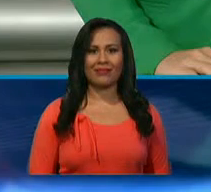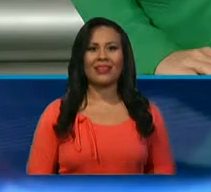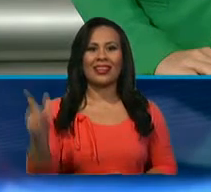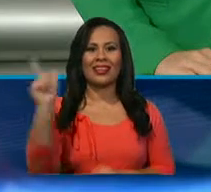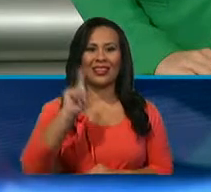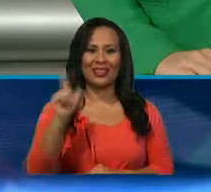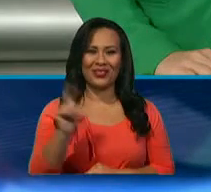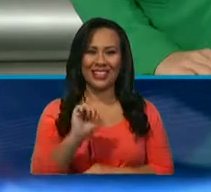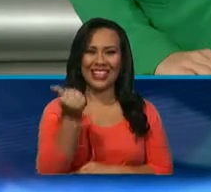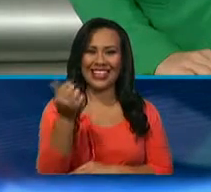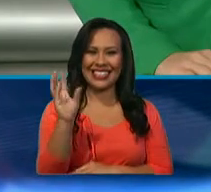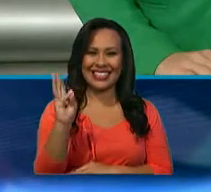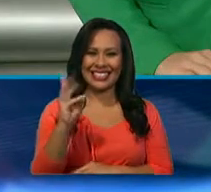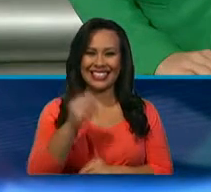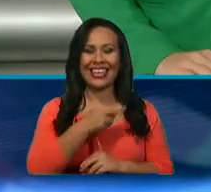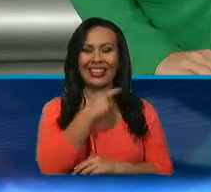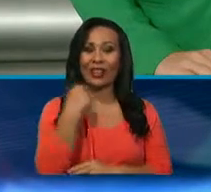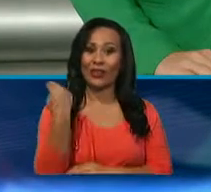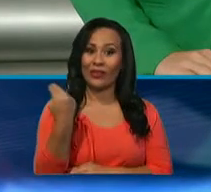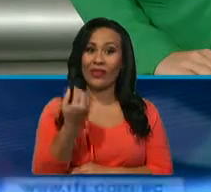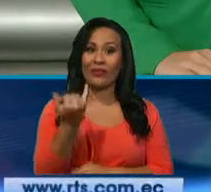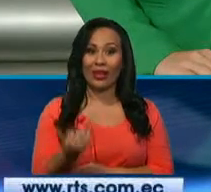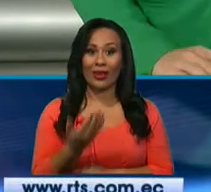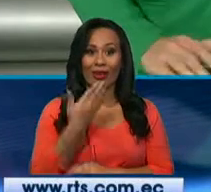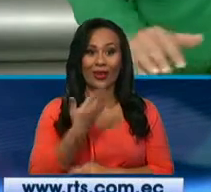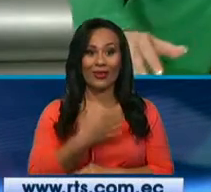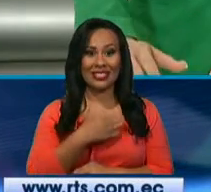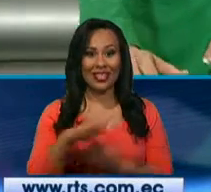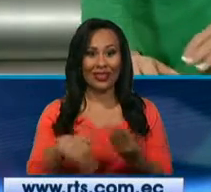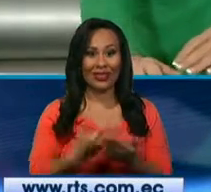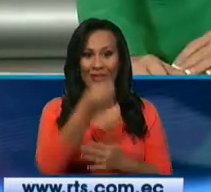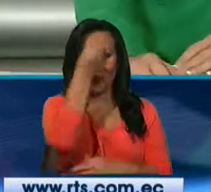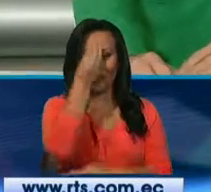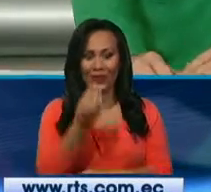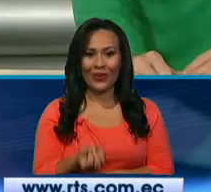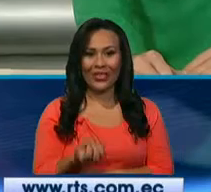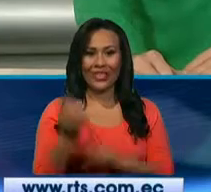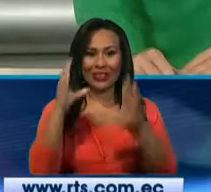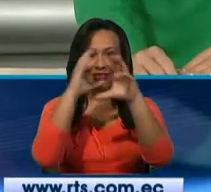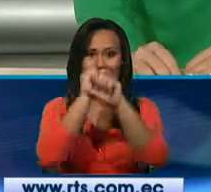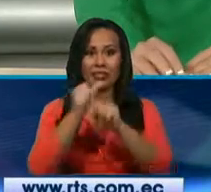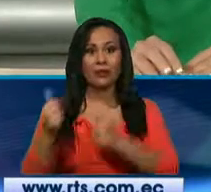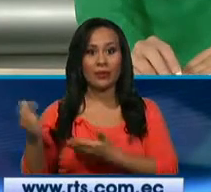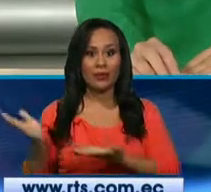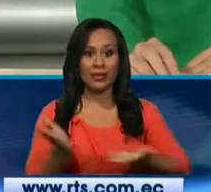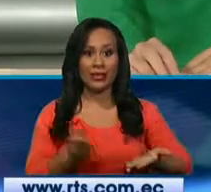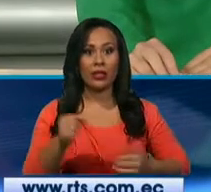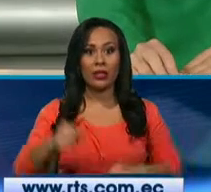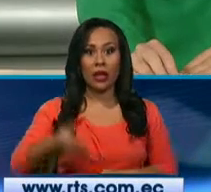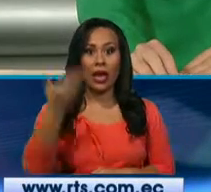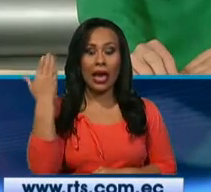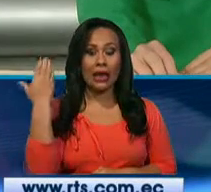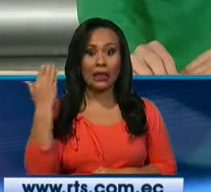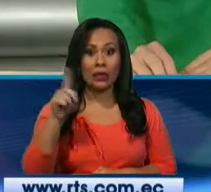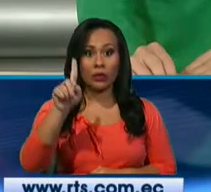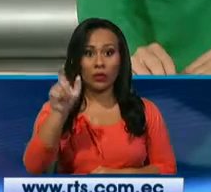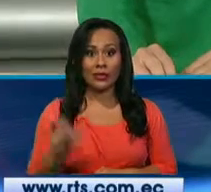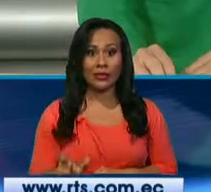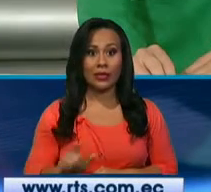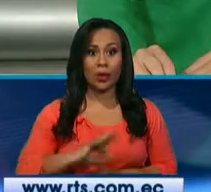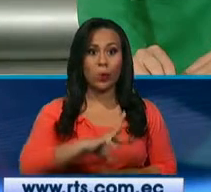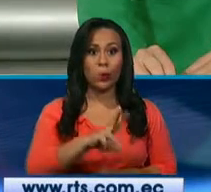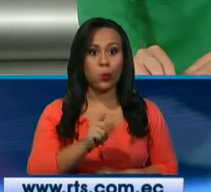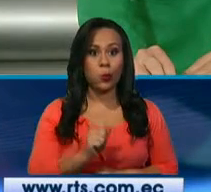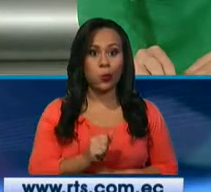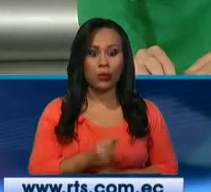Lunes 16 de noviembre, ándale amigos, ¿cómo están? Sean bienvenidos. En Guayaquil, un desconocido se había robado el poco dinero recaudado para